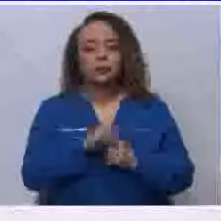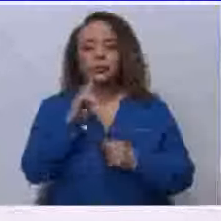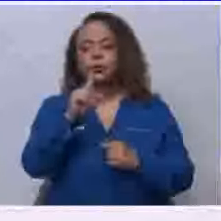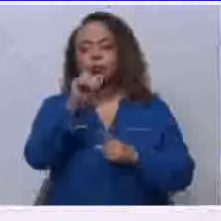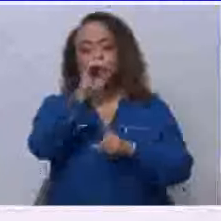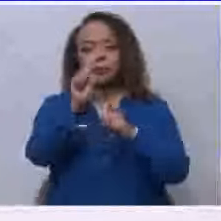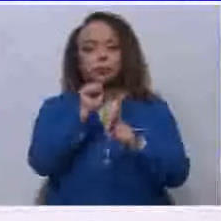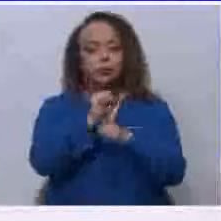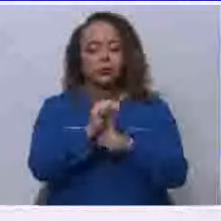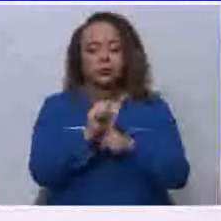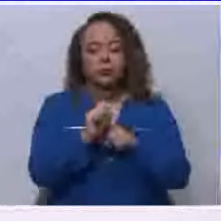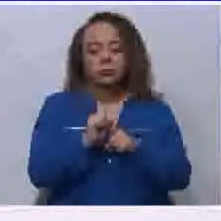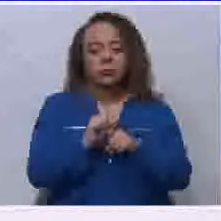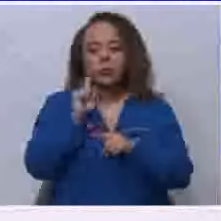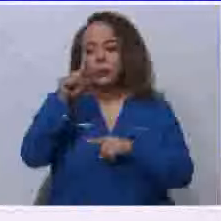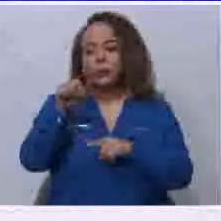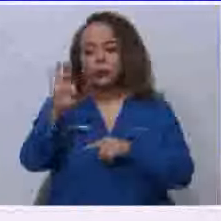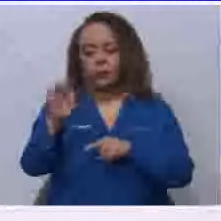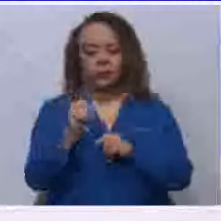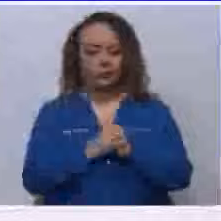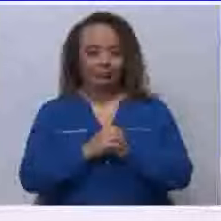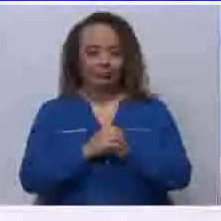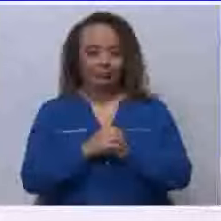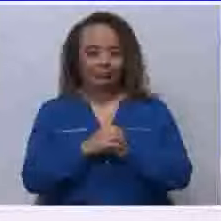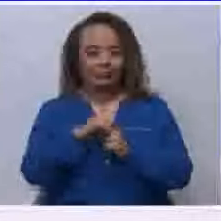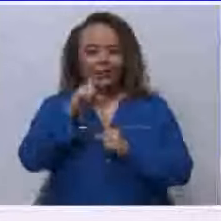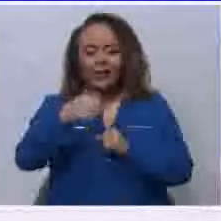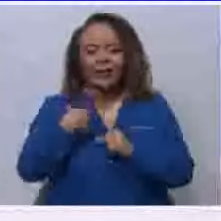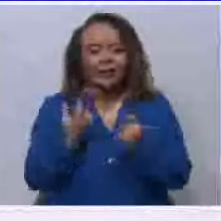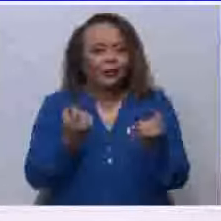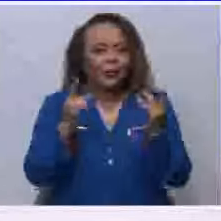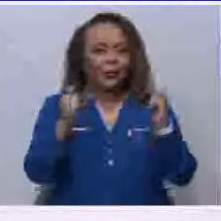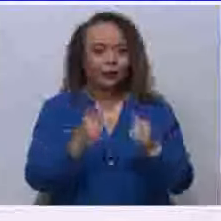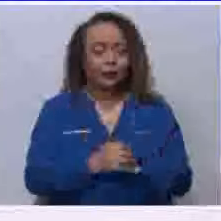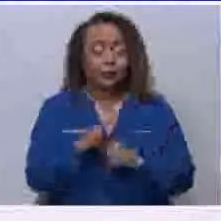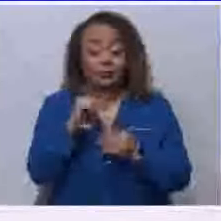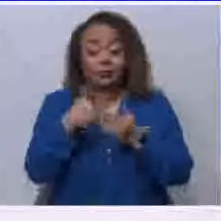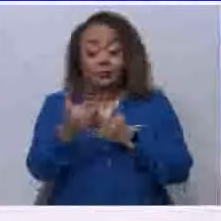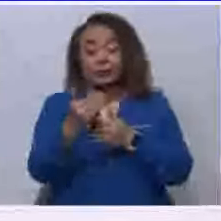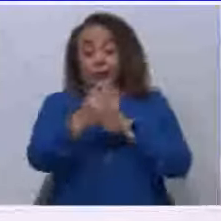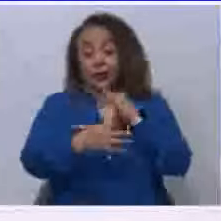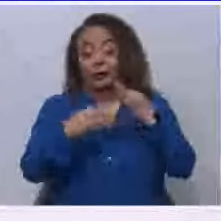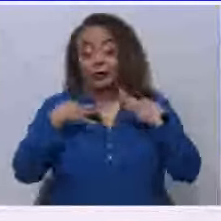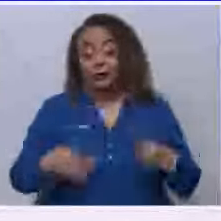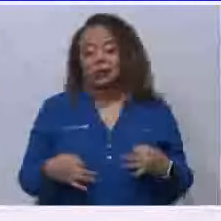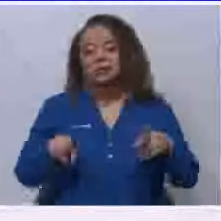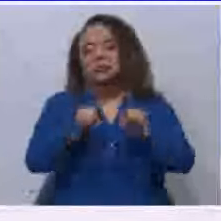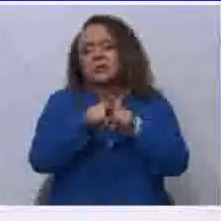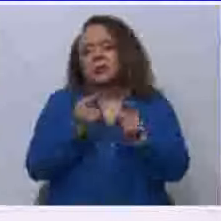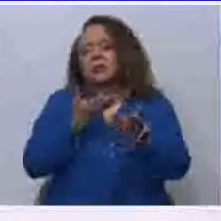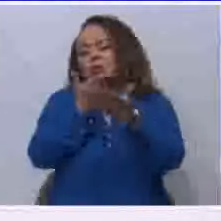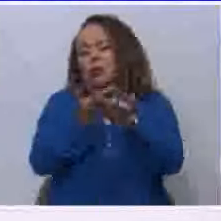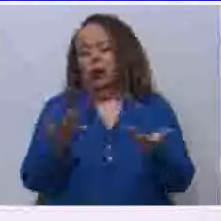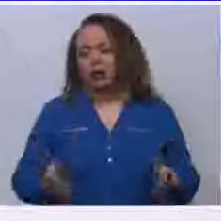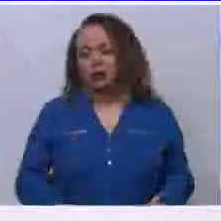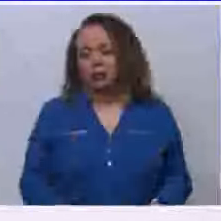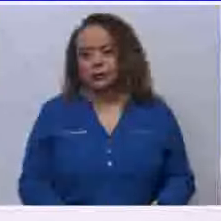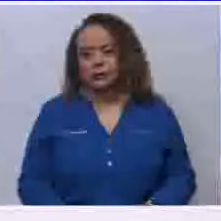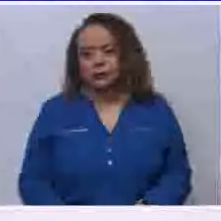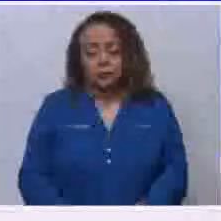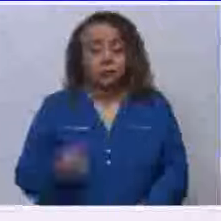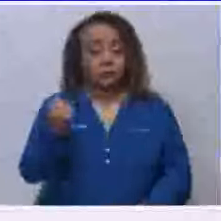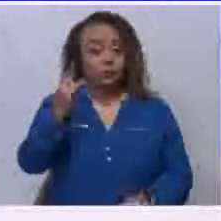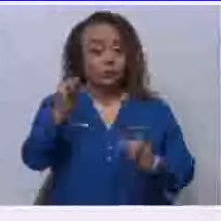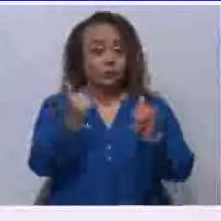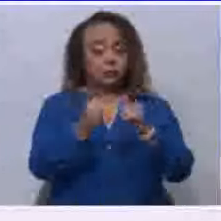condición excluyente que mide 1.90. Sí tiene que entender muy bien el juego. Si después tiene cuestiones físicas, seguramente aportarán sobre ese conocimiento y entendimiento del